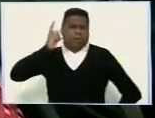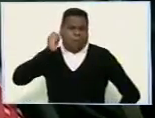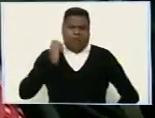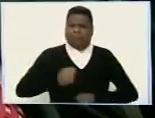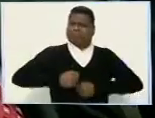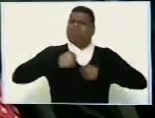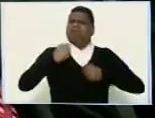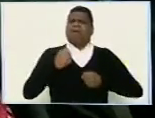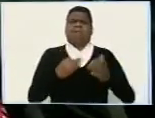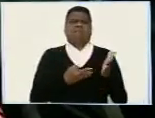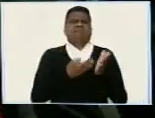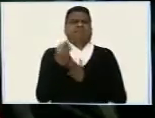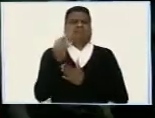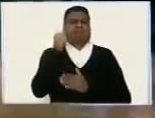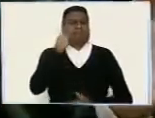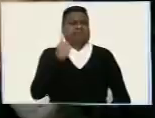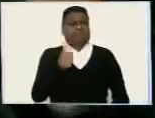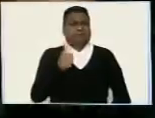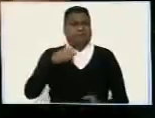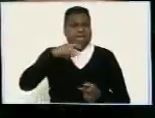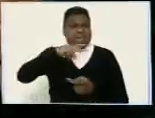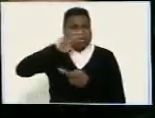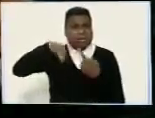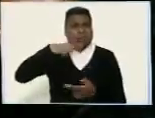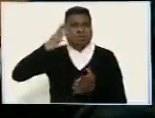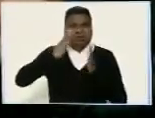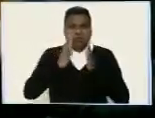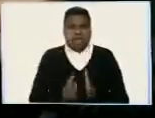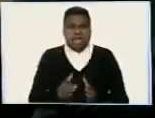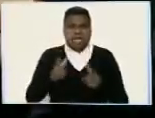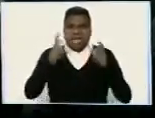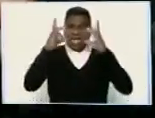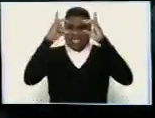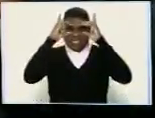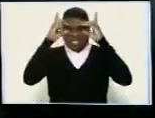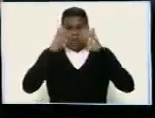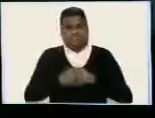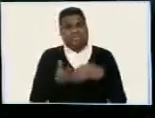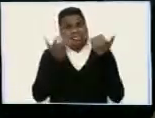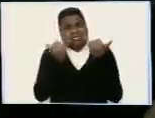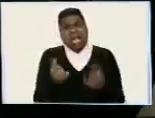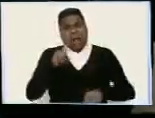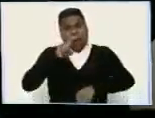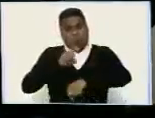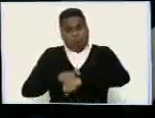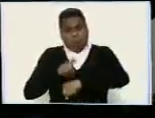patriota, lideresa y revolucionaria, Delcy Rodríguez. Ya hoy,